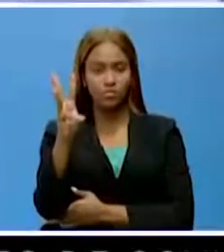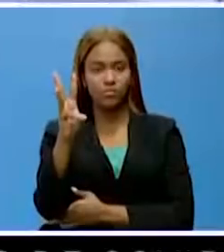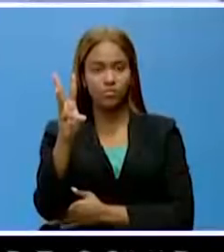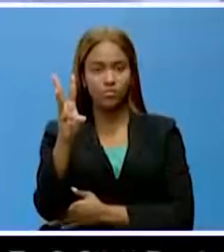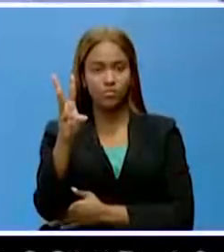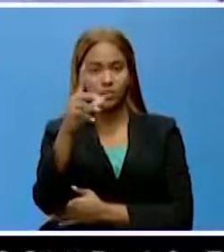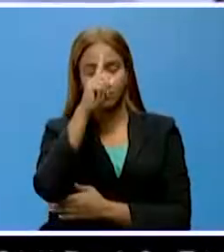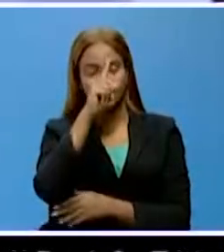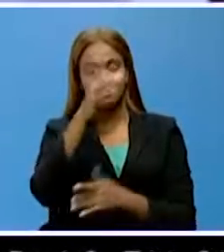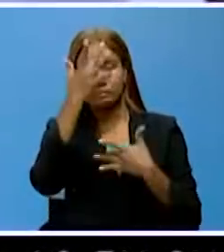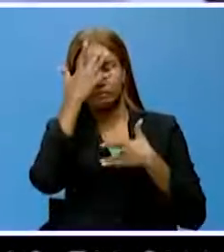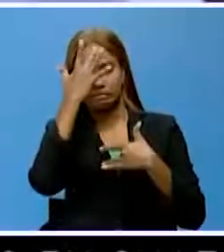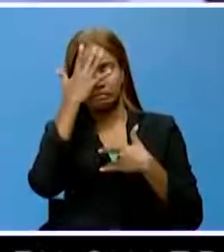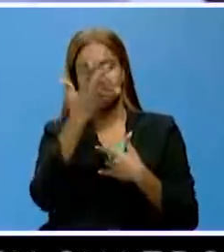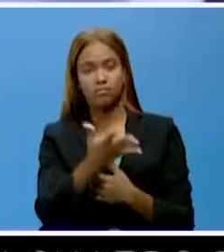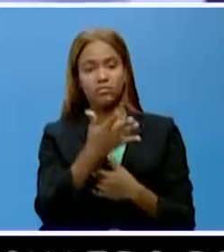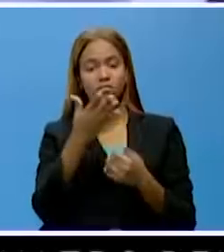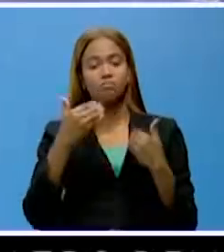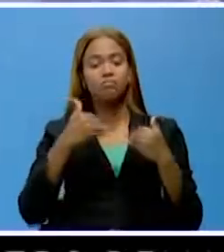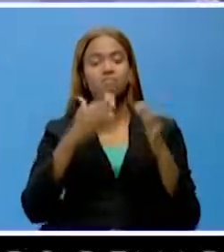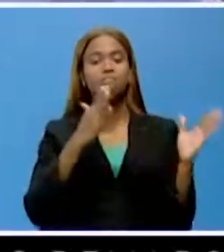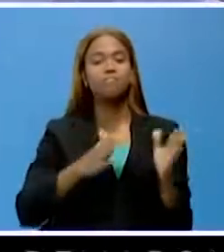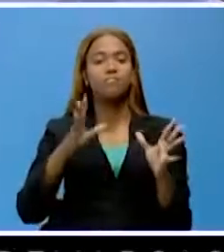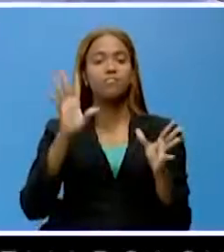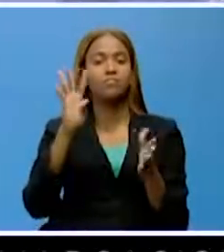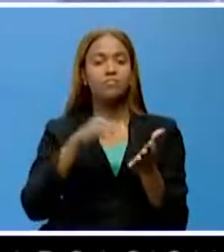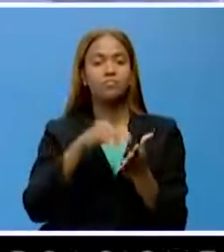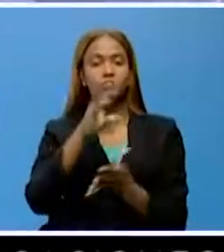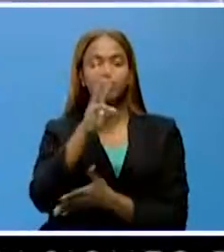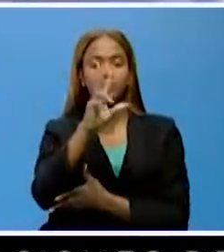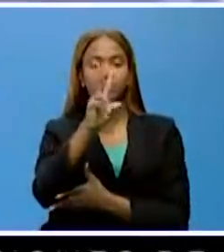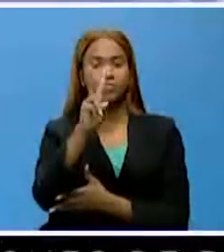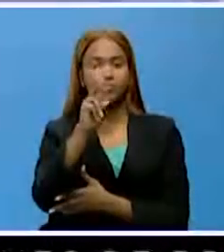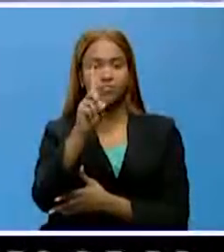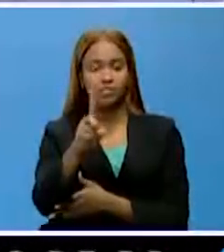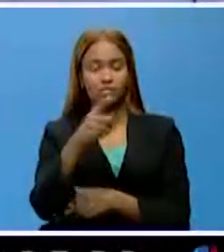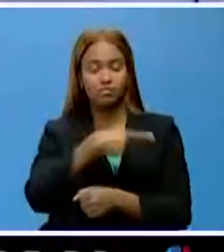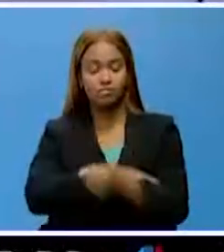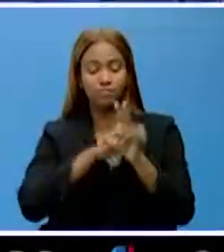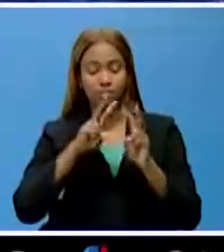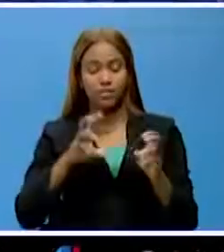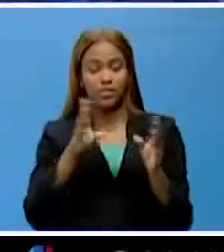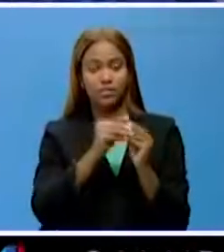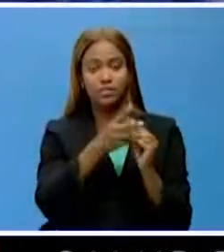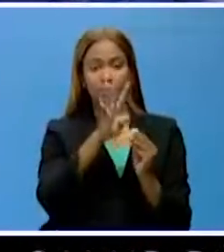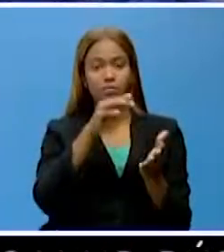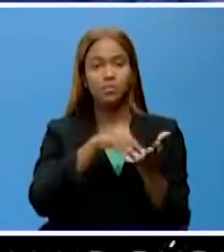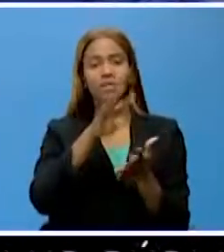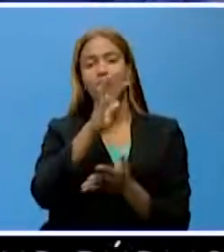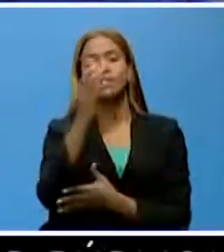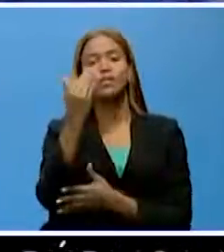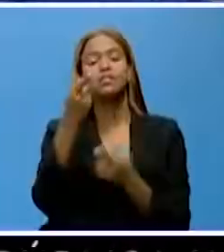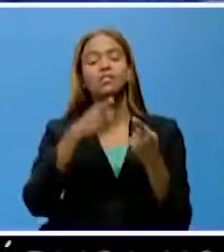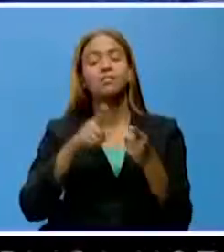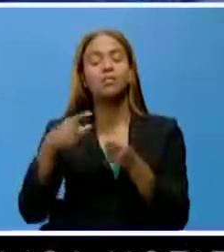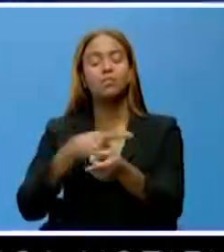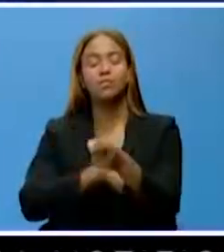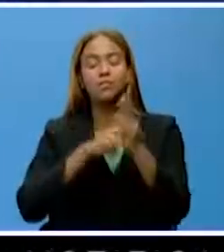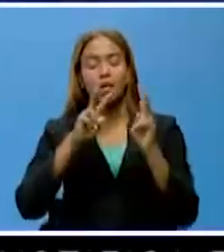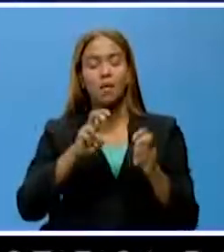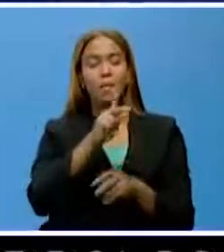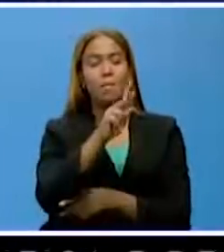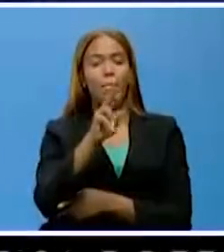356 sobre coronavirus. Se procesaron 4.631 muestras, de las cuales 4.415 corresponden a pruebas